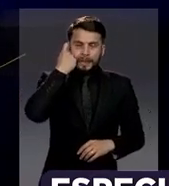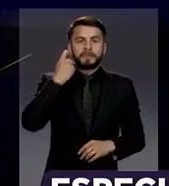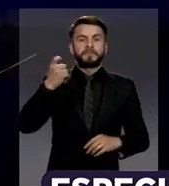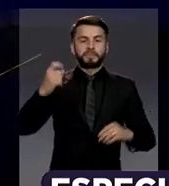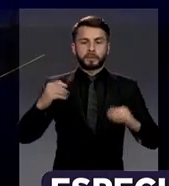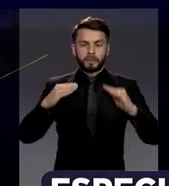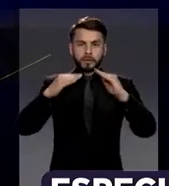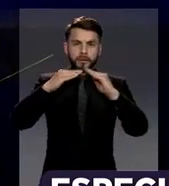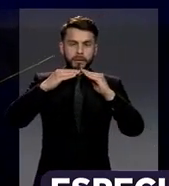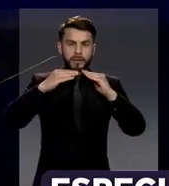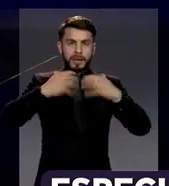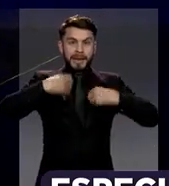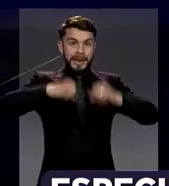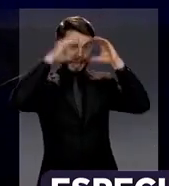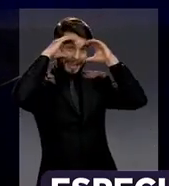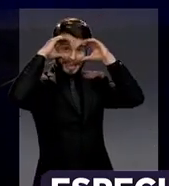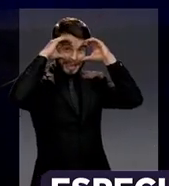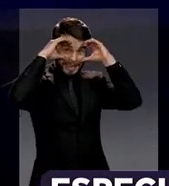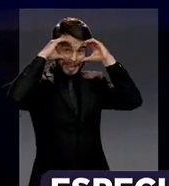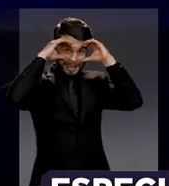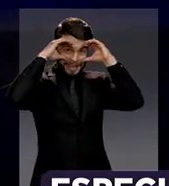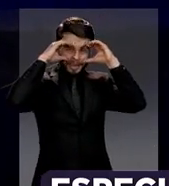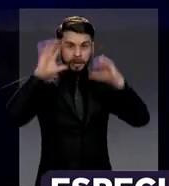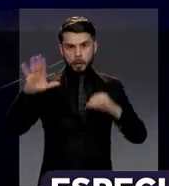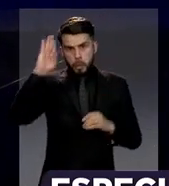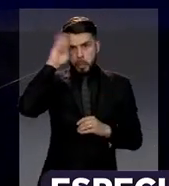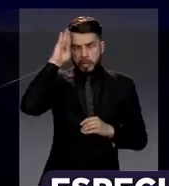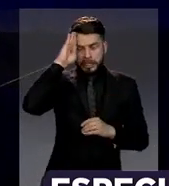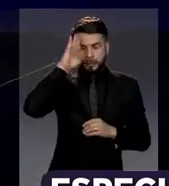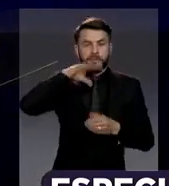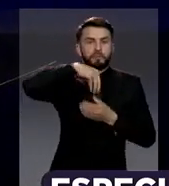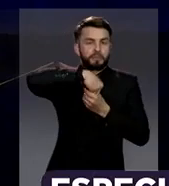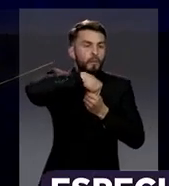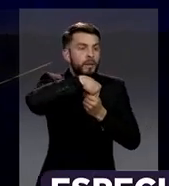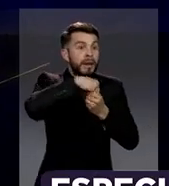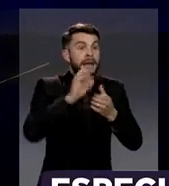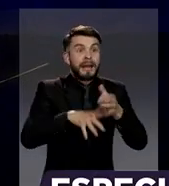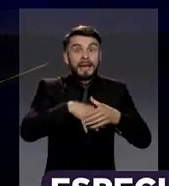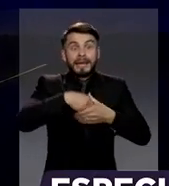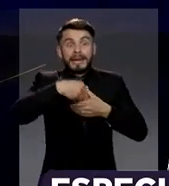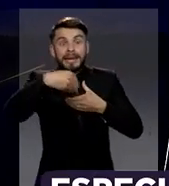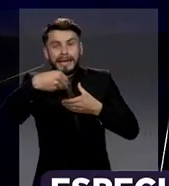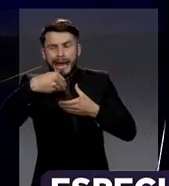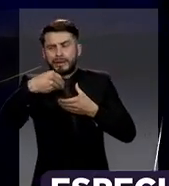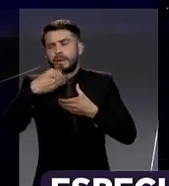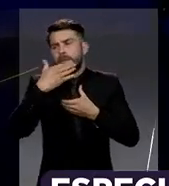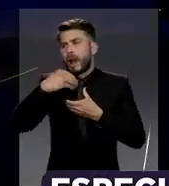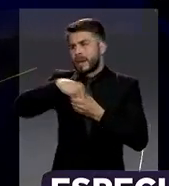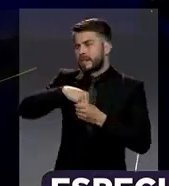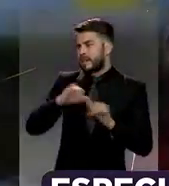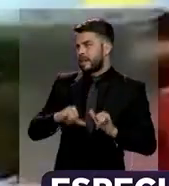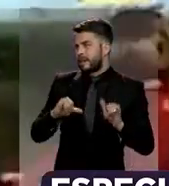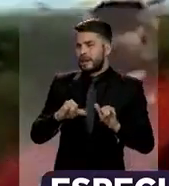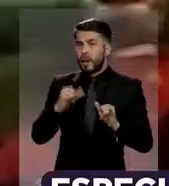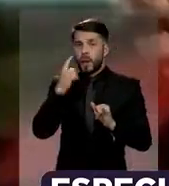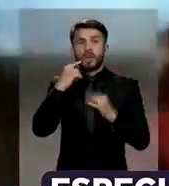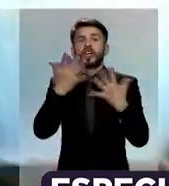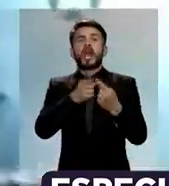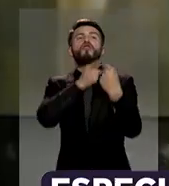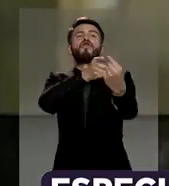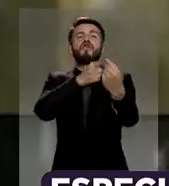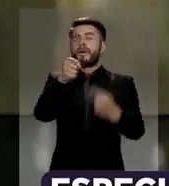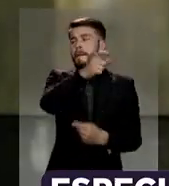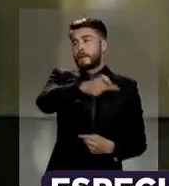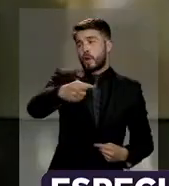con los jóvenes se devolvieron es encerrarlo en el cai y algunos de esos jóvenes casi los queman vivos casi las matan entonces yo si